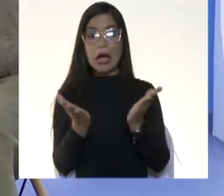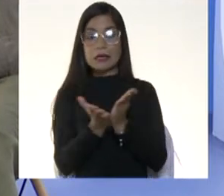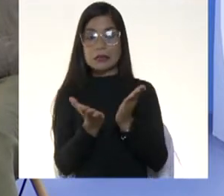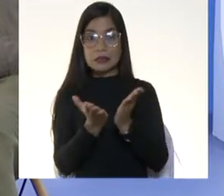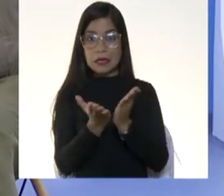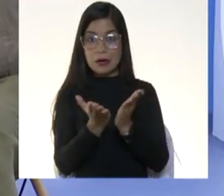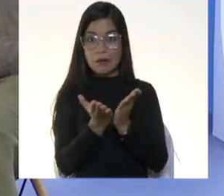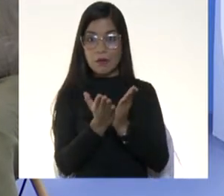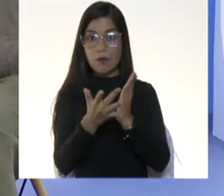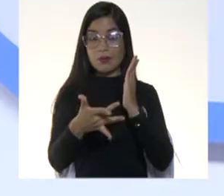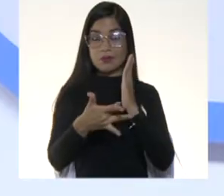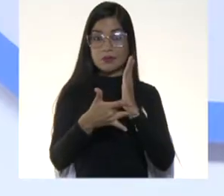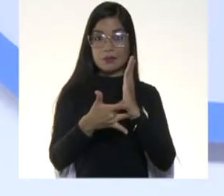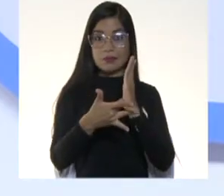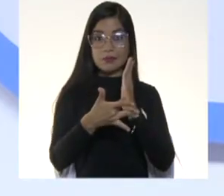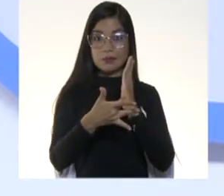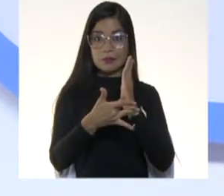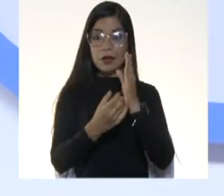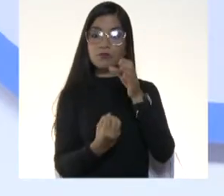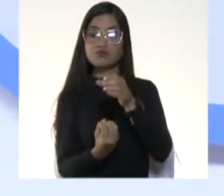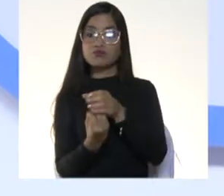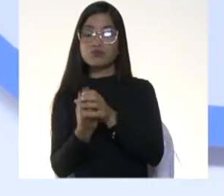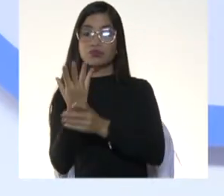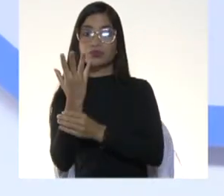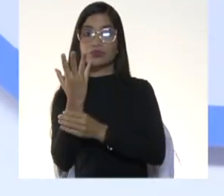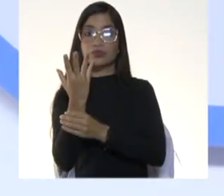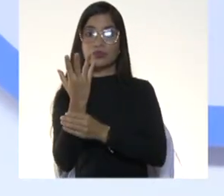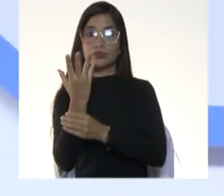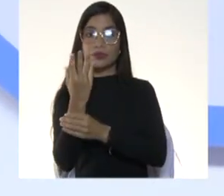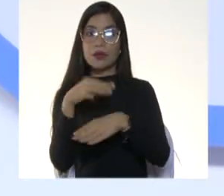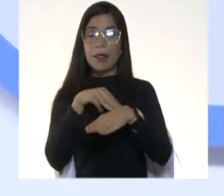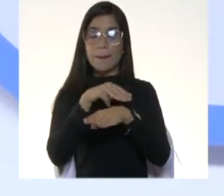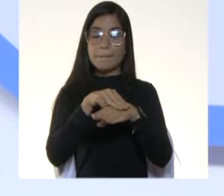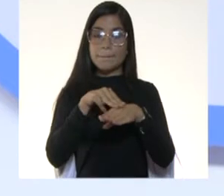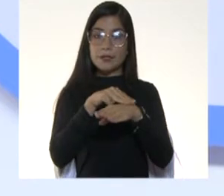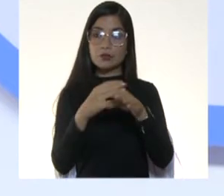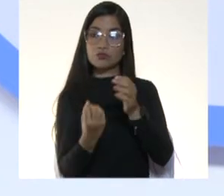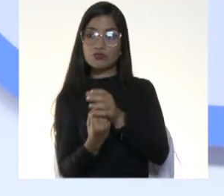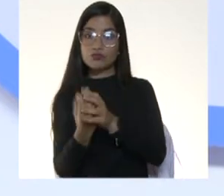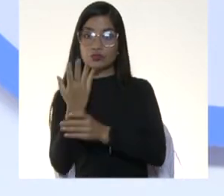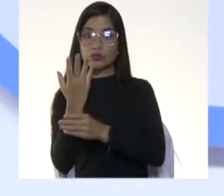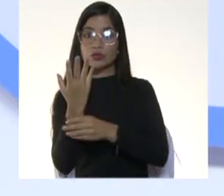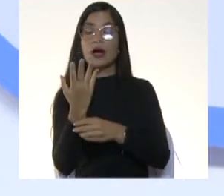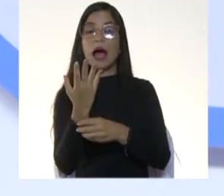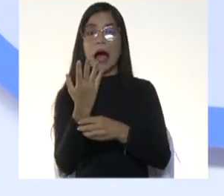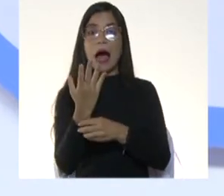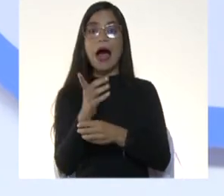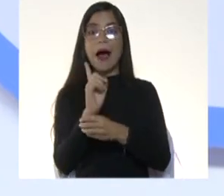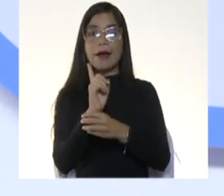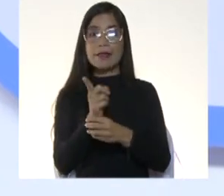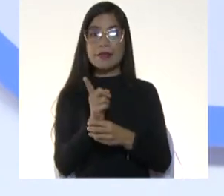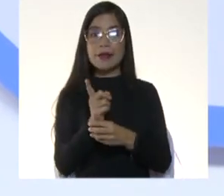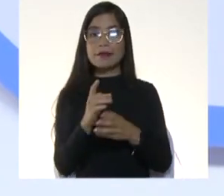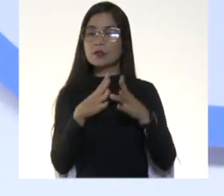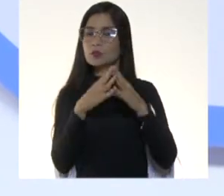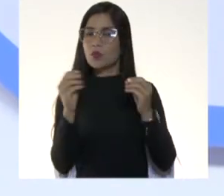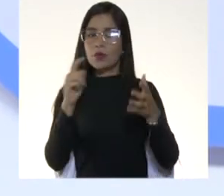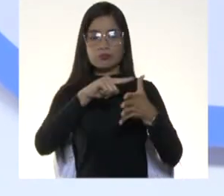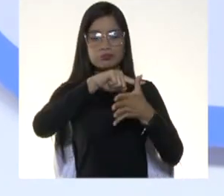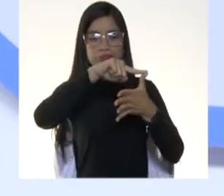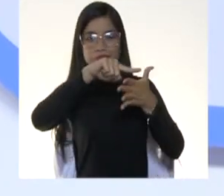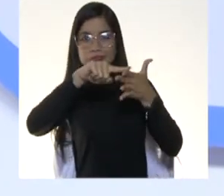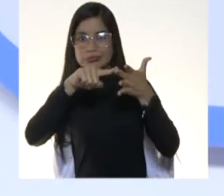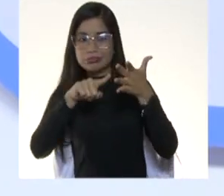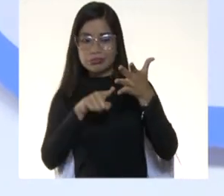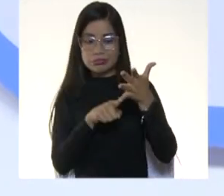las resoluciones y el marco legal del ministerio, se trata de tocar desde todas esas menciones y especialidades precisamente todos esos espacios en